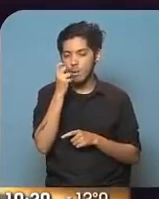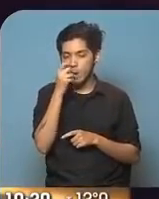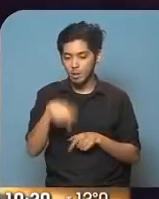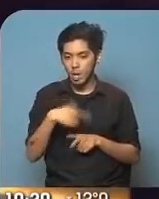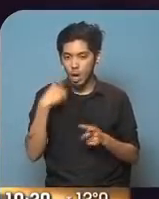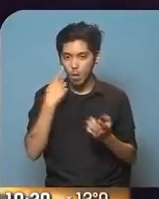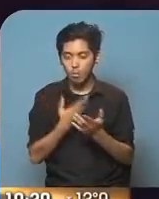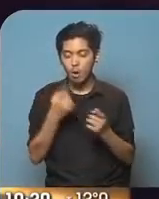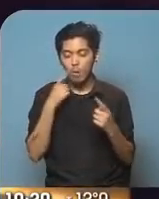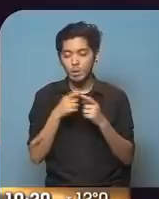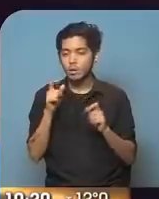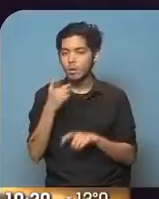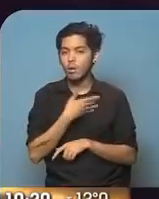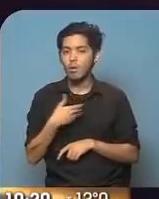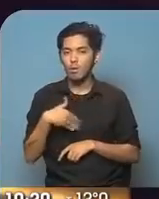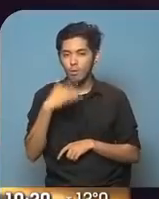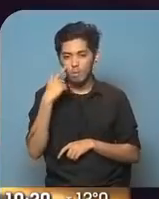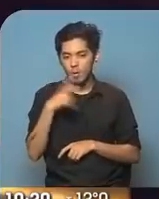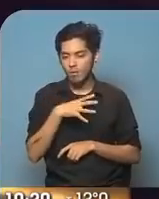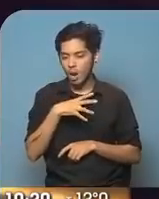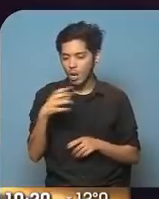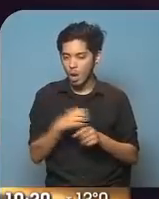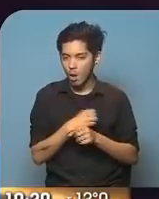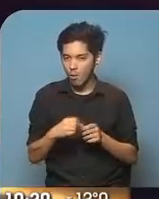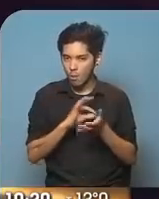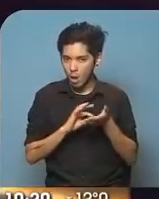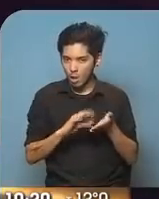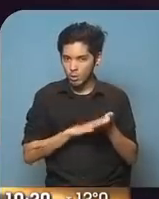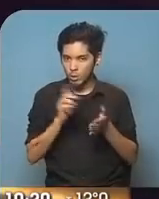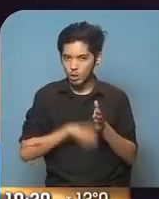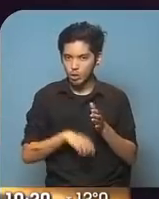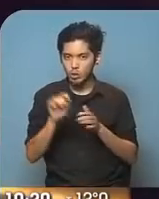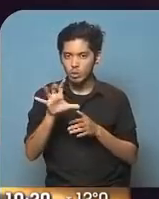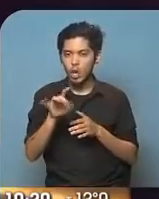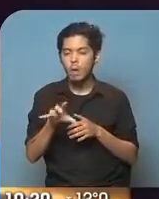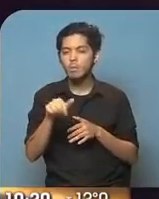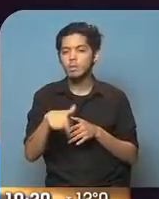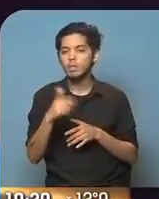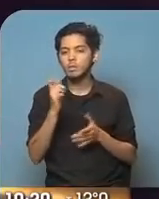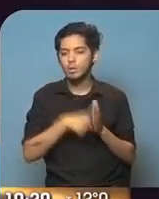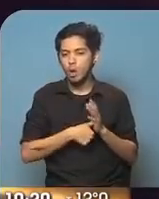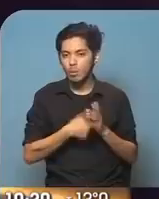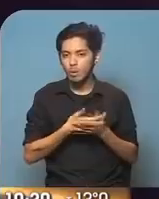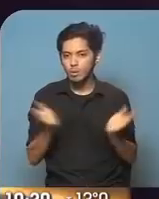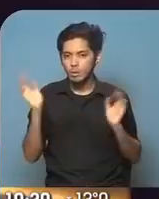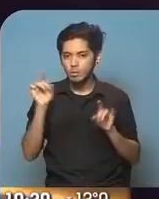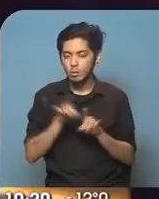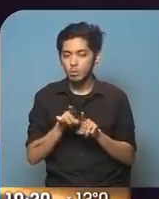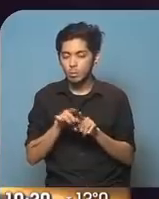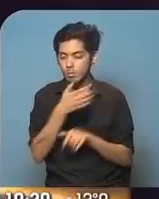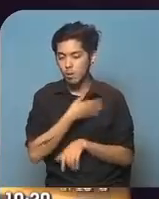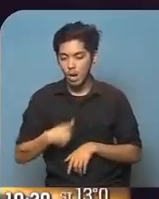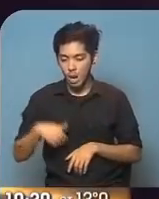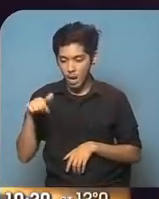el fondo monetario internacional todavía no se conoce la letra chica de lo que es el contrato solamente está este documento que emitió el poder ejecutivo de la nación